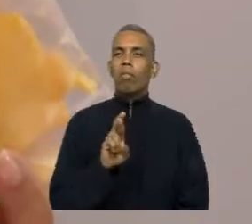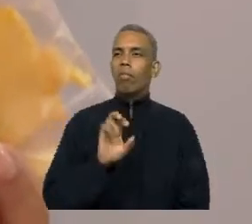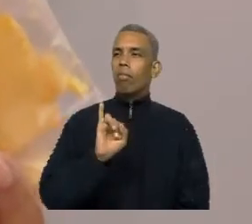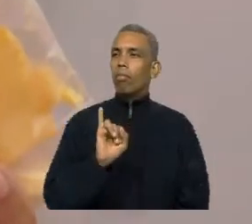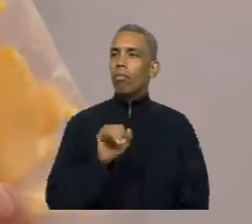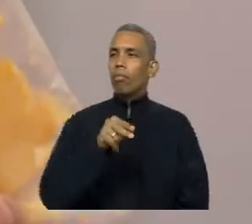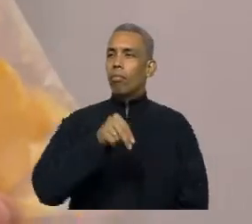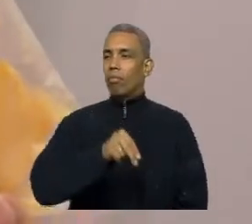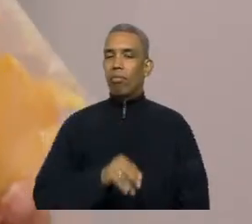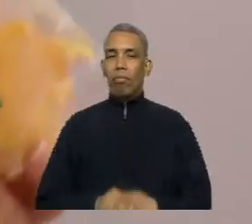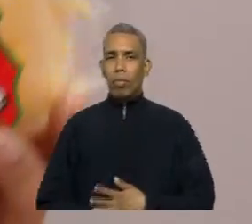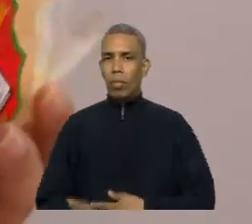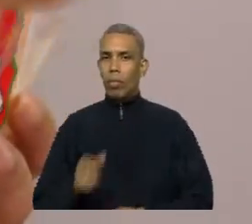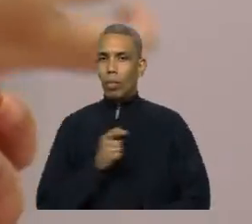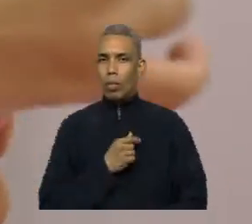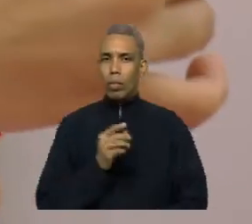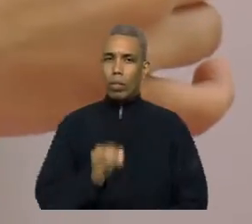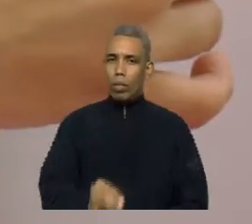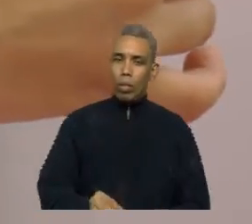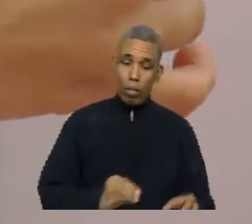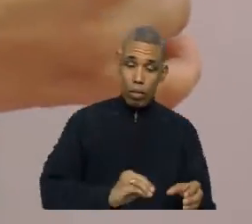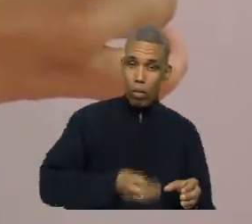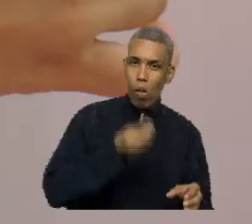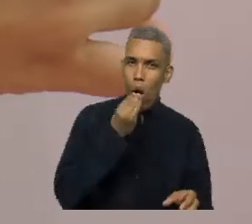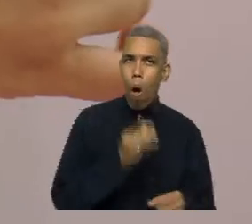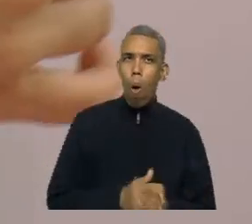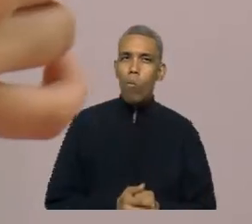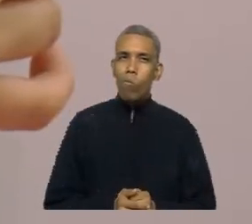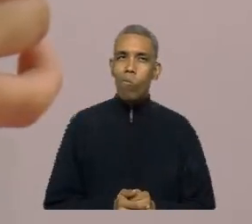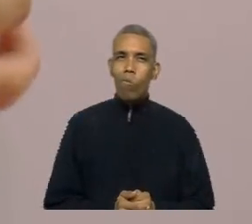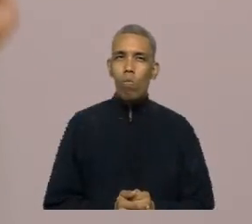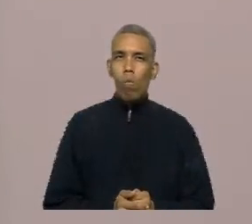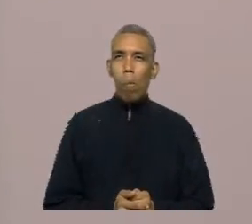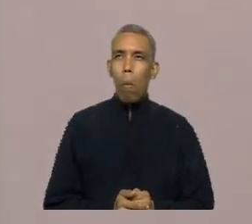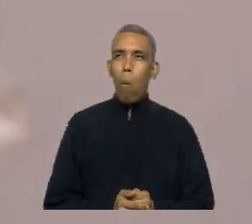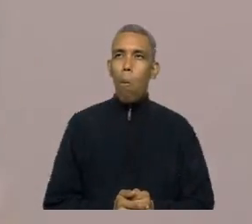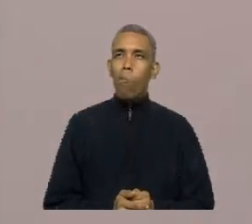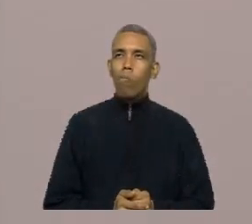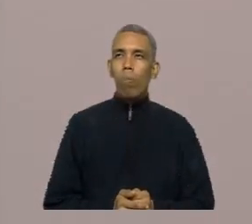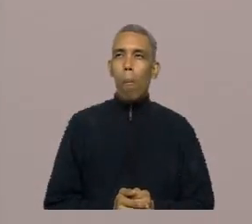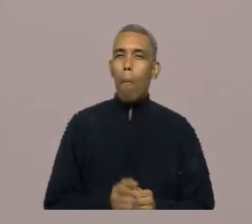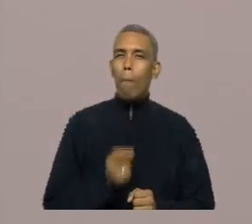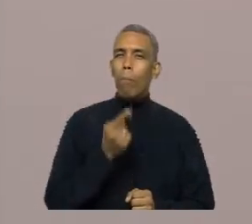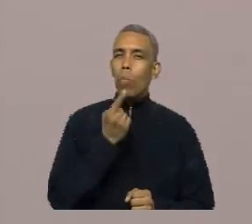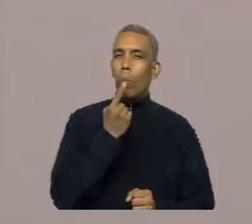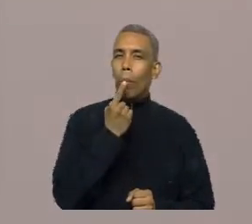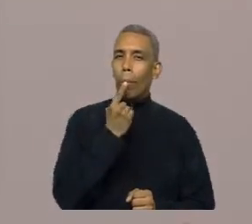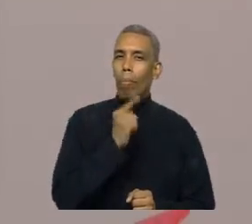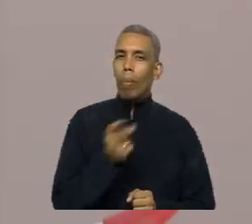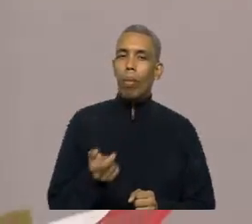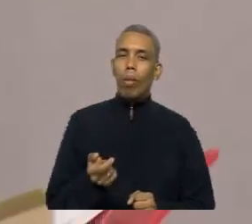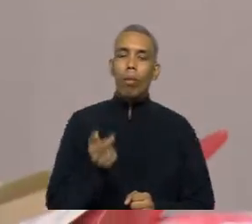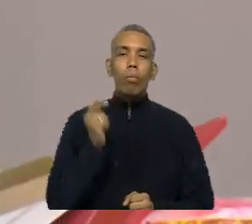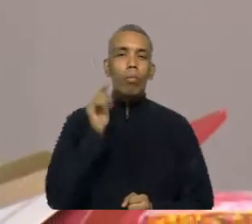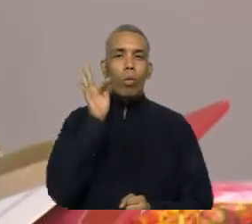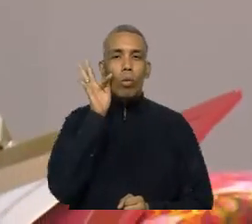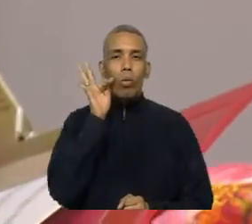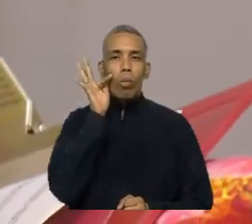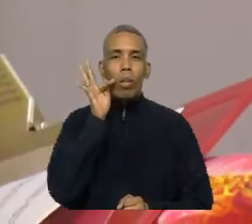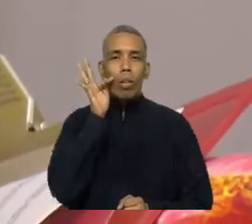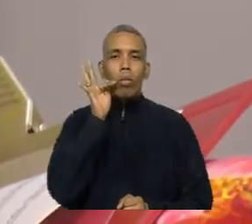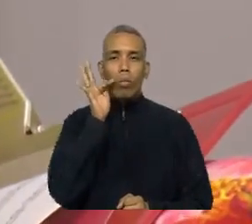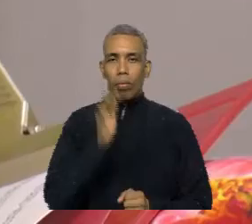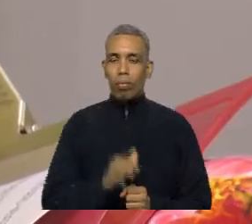¿qué tal? Acá probando estos deliciosos pasabocas que se llaman chicharrines, y ustedes los pueden conseguir en Oliveta. Oliveta